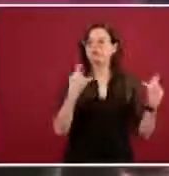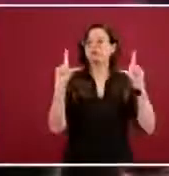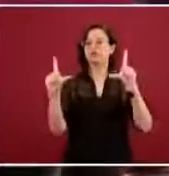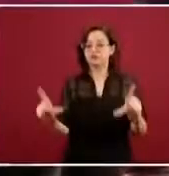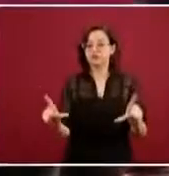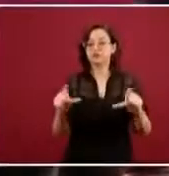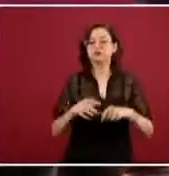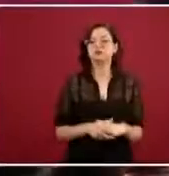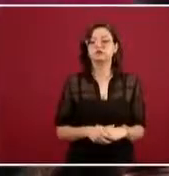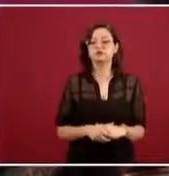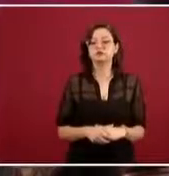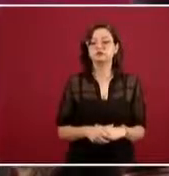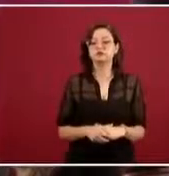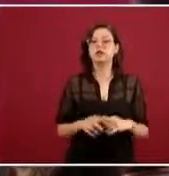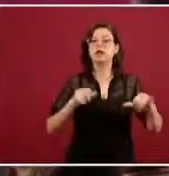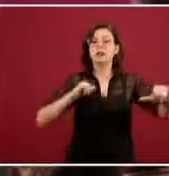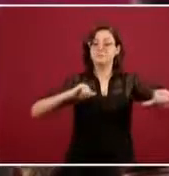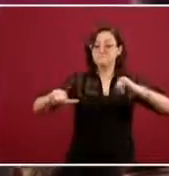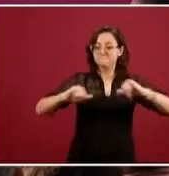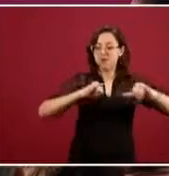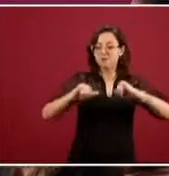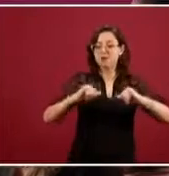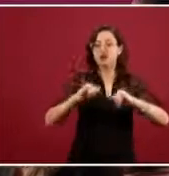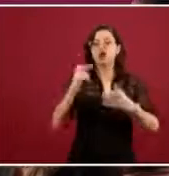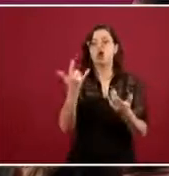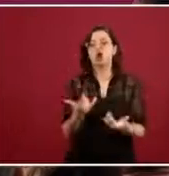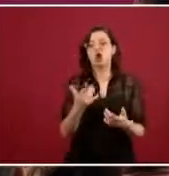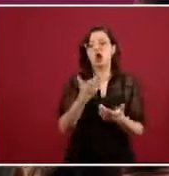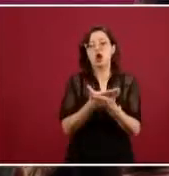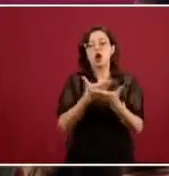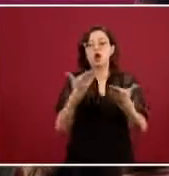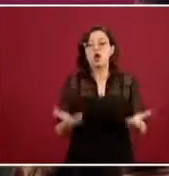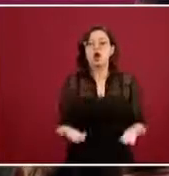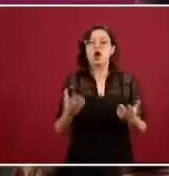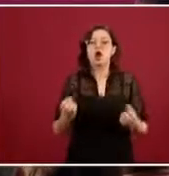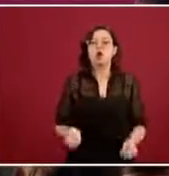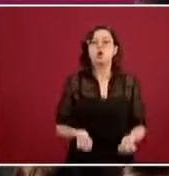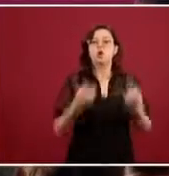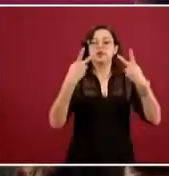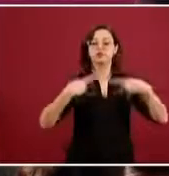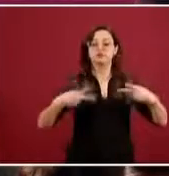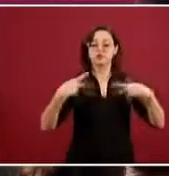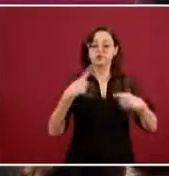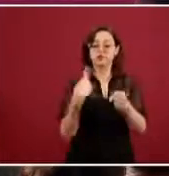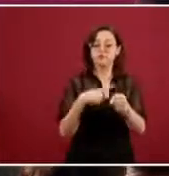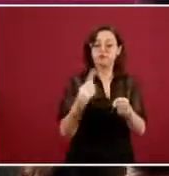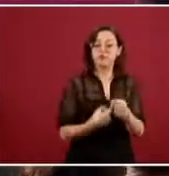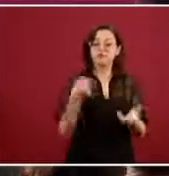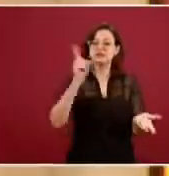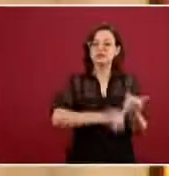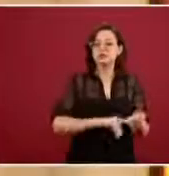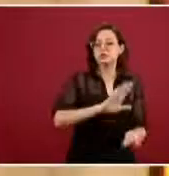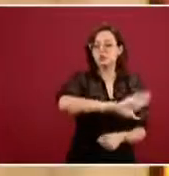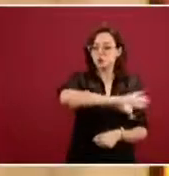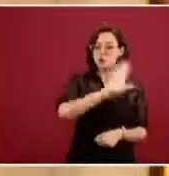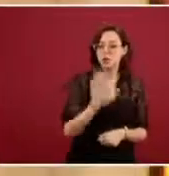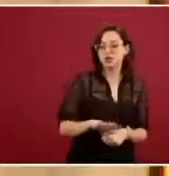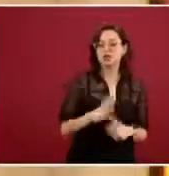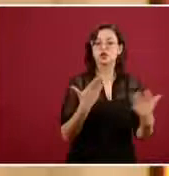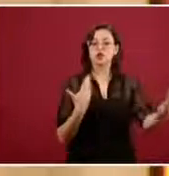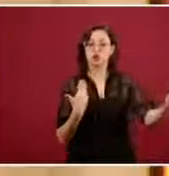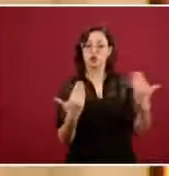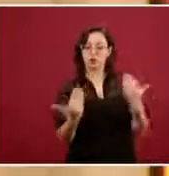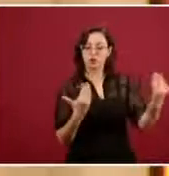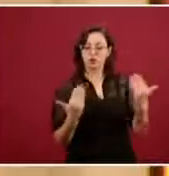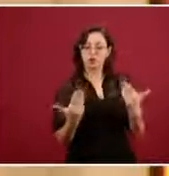el mapa nuevamente, pero ahora distribuido por tasa de incidencia acumulada, lo cual ya es una comparación que se hace